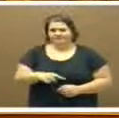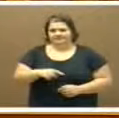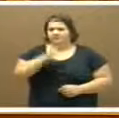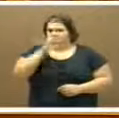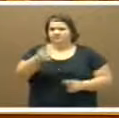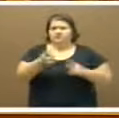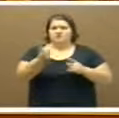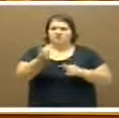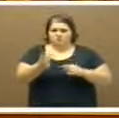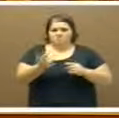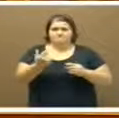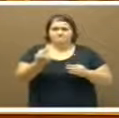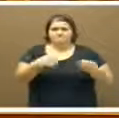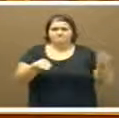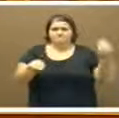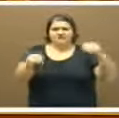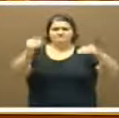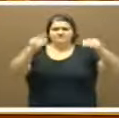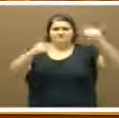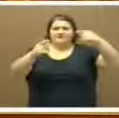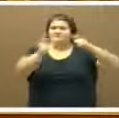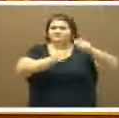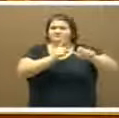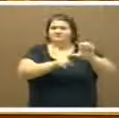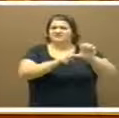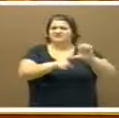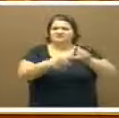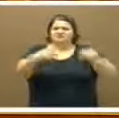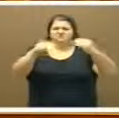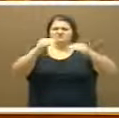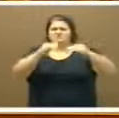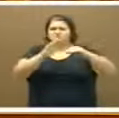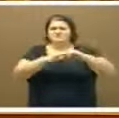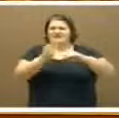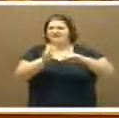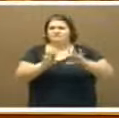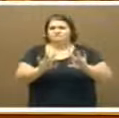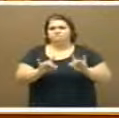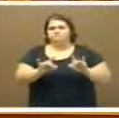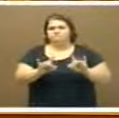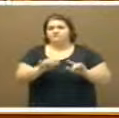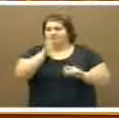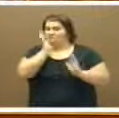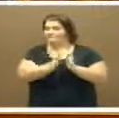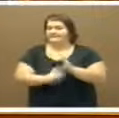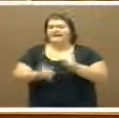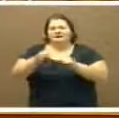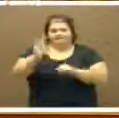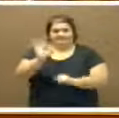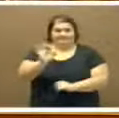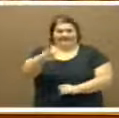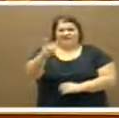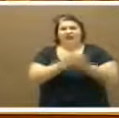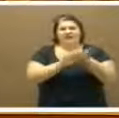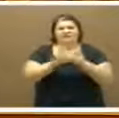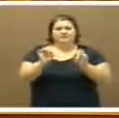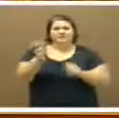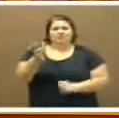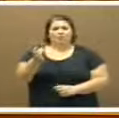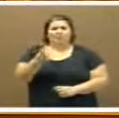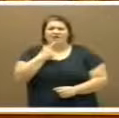endeudándose, siguen endeudando a los extremeños, y ya les he dicho que para nada, para hacer más recortes. Por cierto, hablando de la deuda, que usted ha dicho algo,